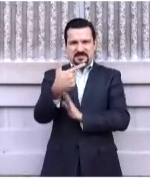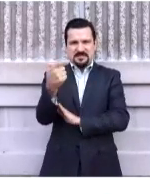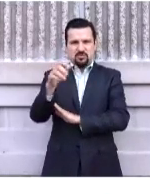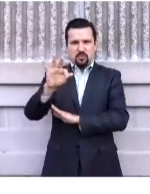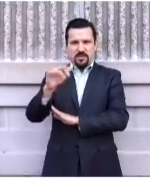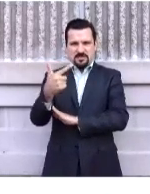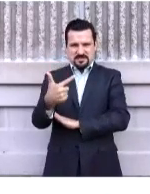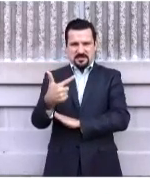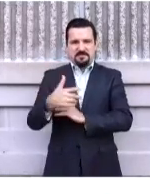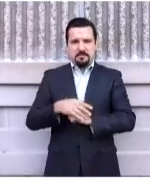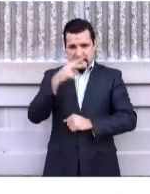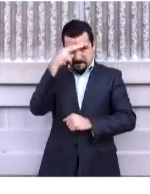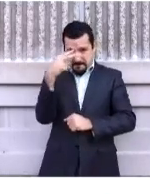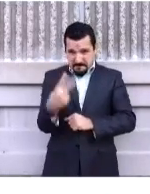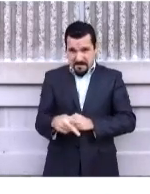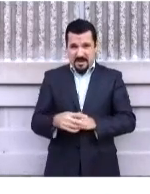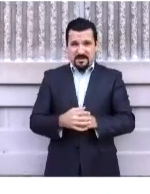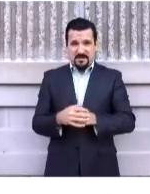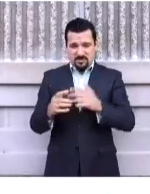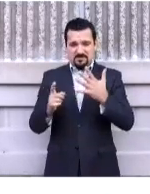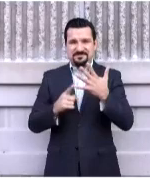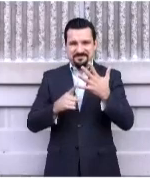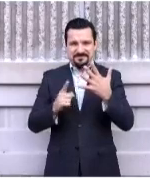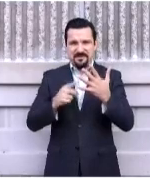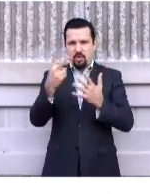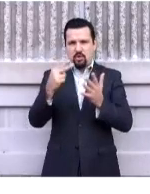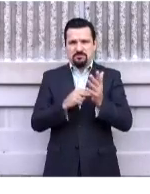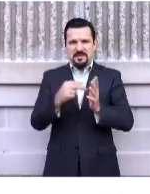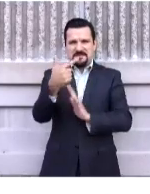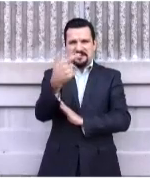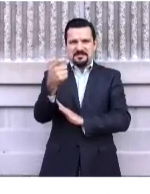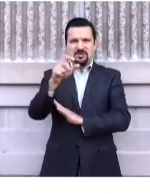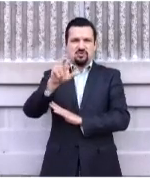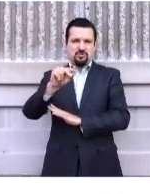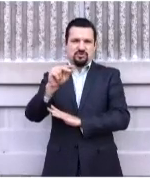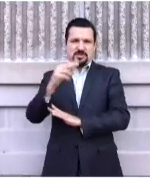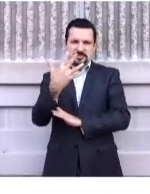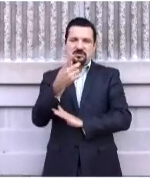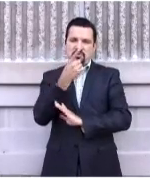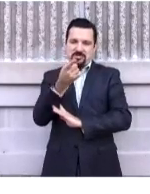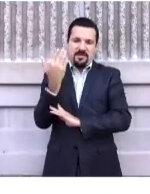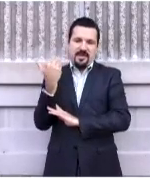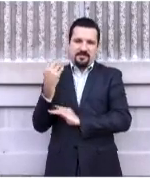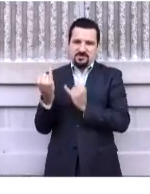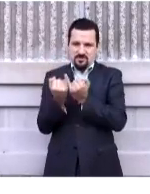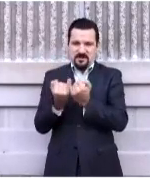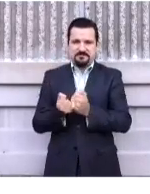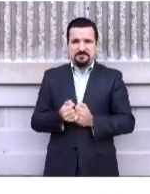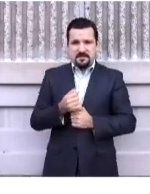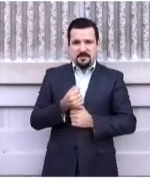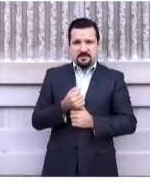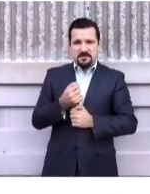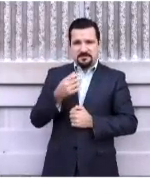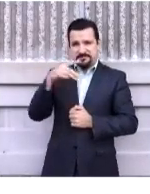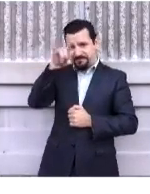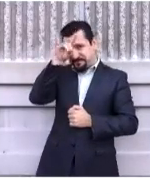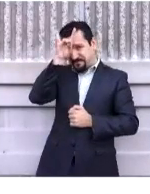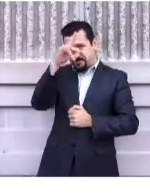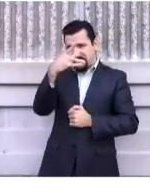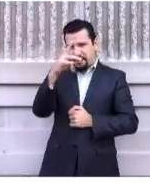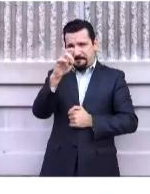3.747, México con los que ya mencioné 2.785 y Perú con